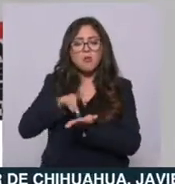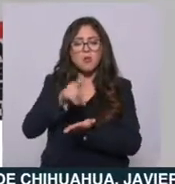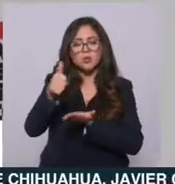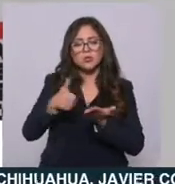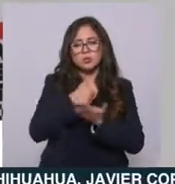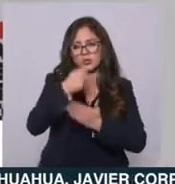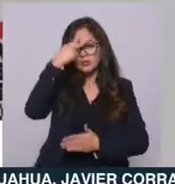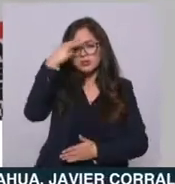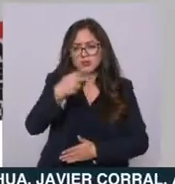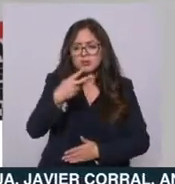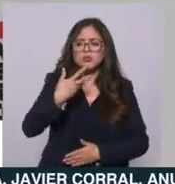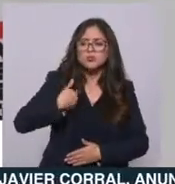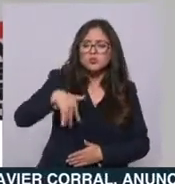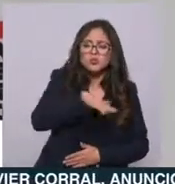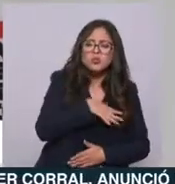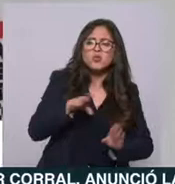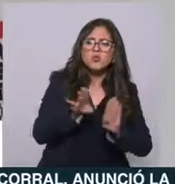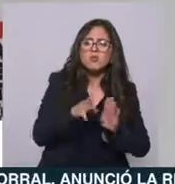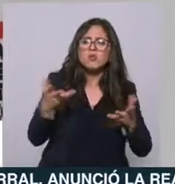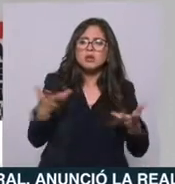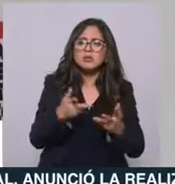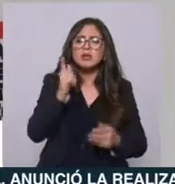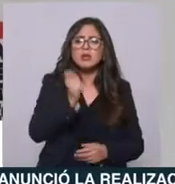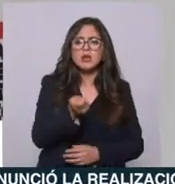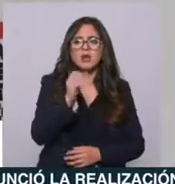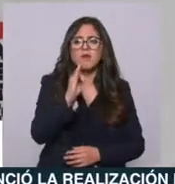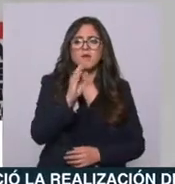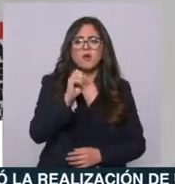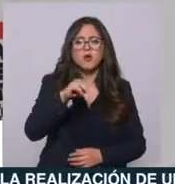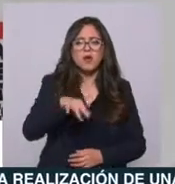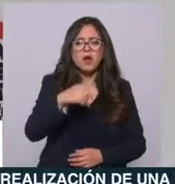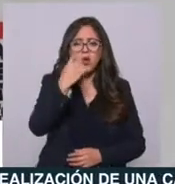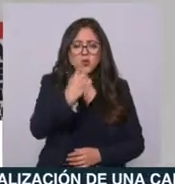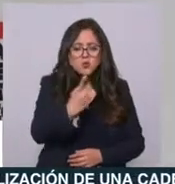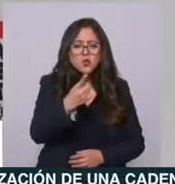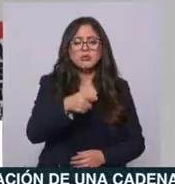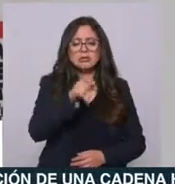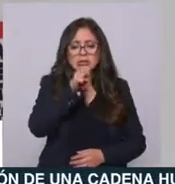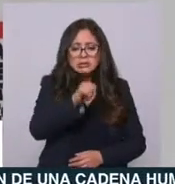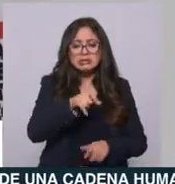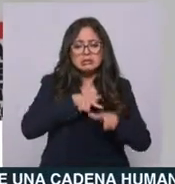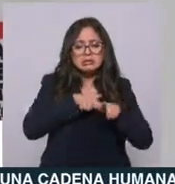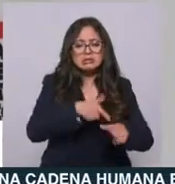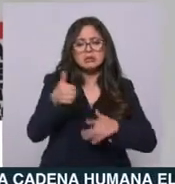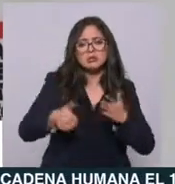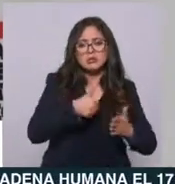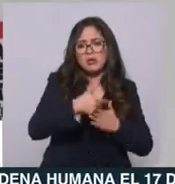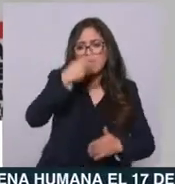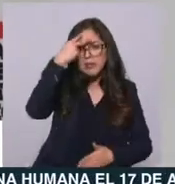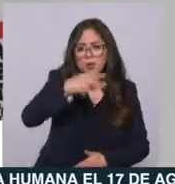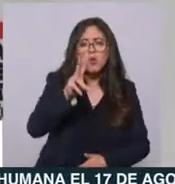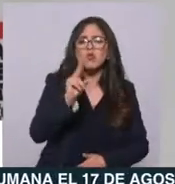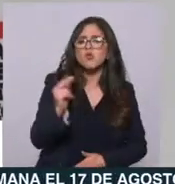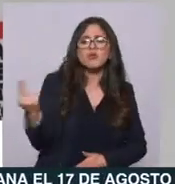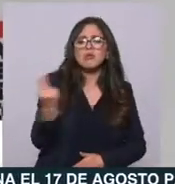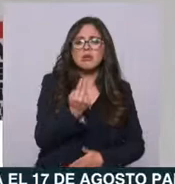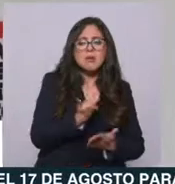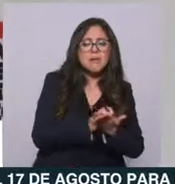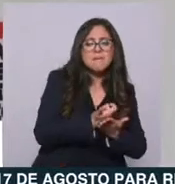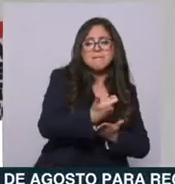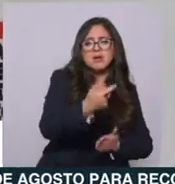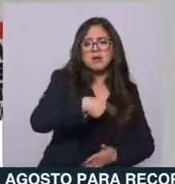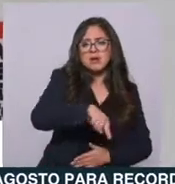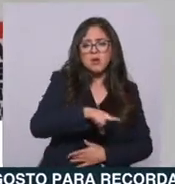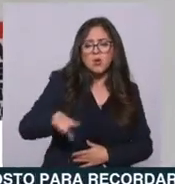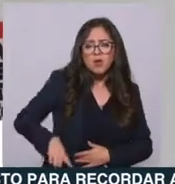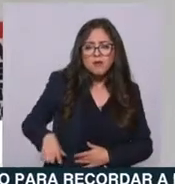una nueva fórmula para que Fórmula 1 se quedara en la ciudad sin la necesidad de erogar recurso